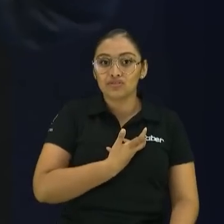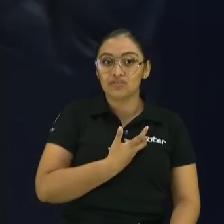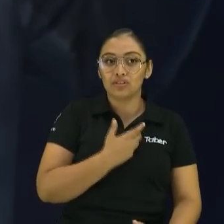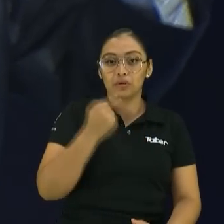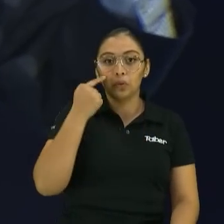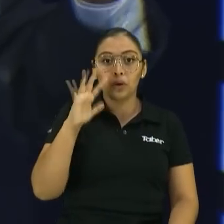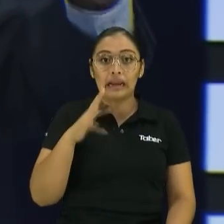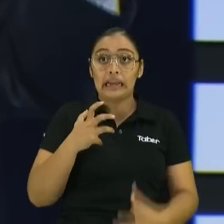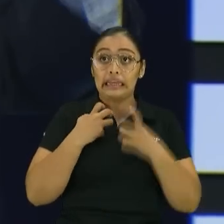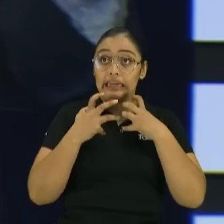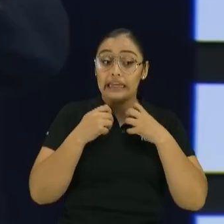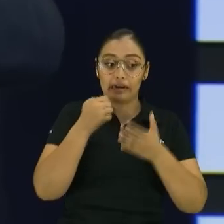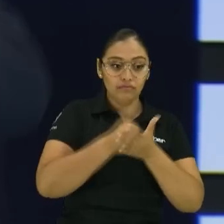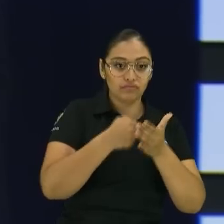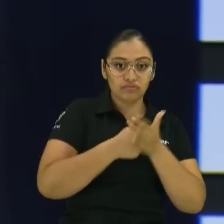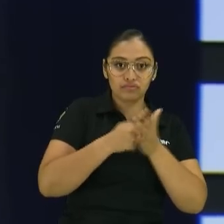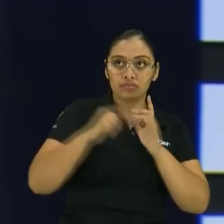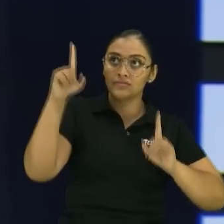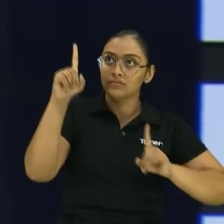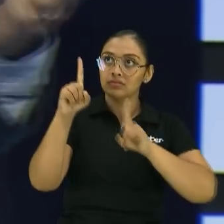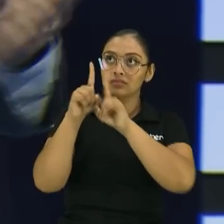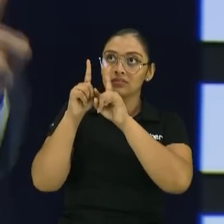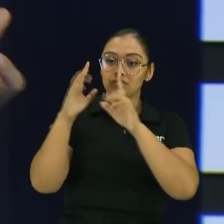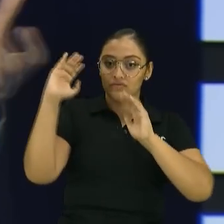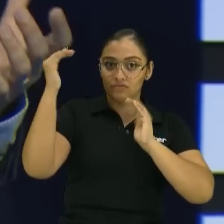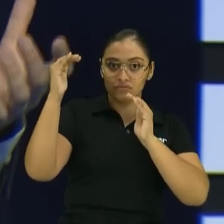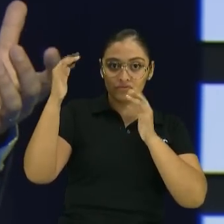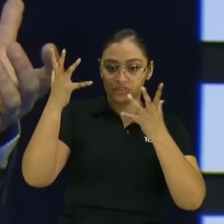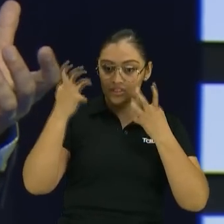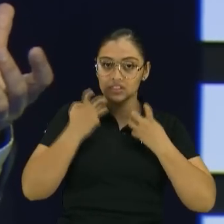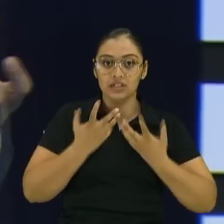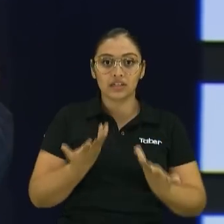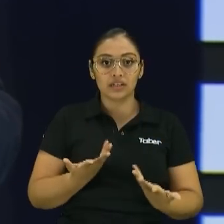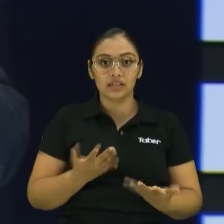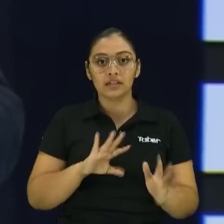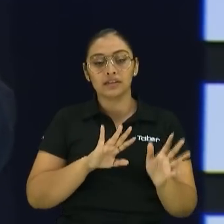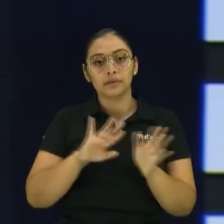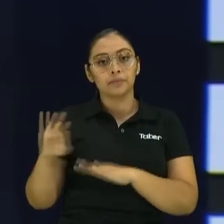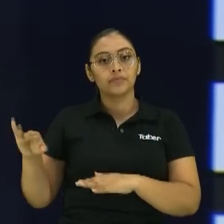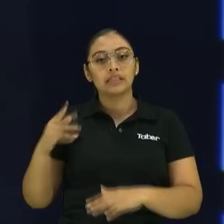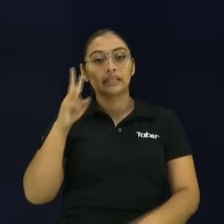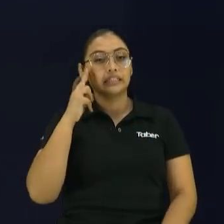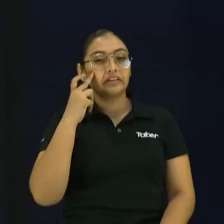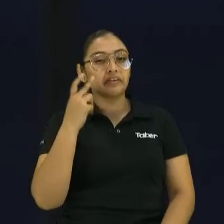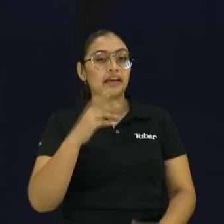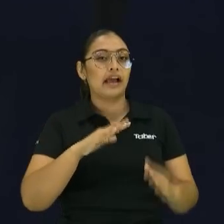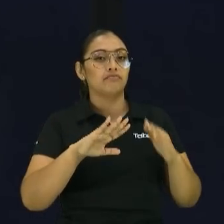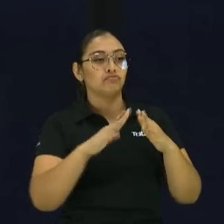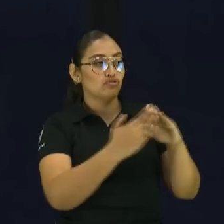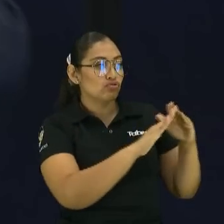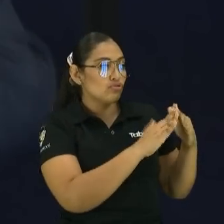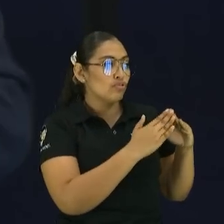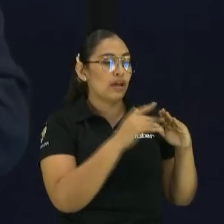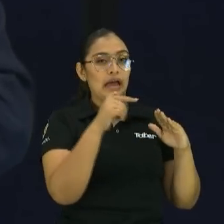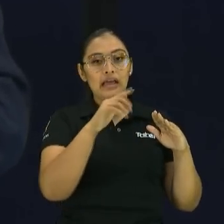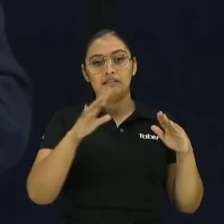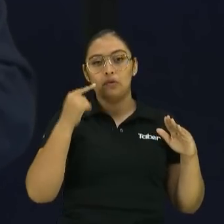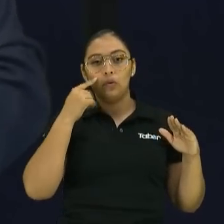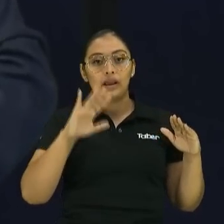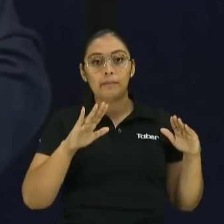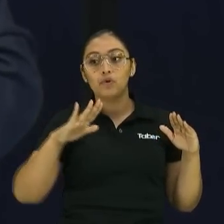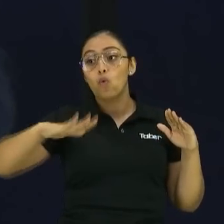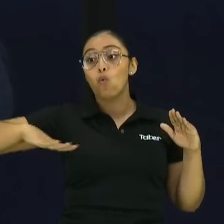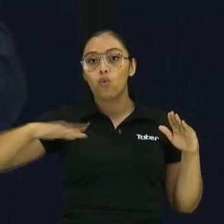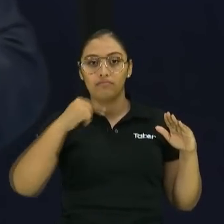alguien dice amén el día de hoy Bueno entonces Resulta ser que lo dice rechazó la ayuda gubernamental de la época